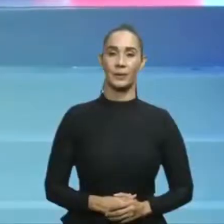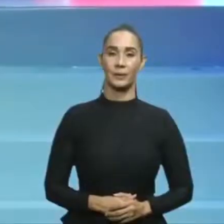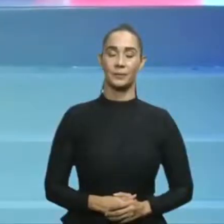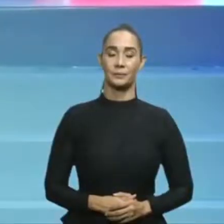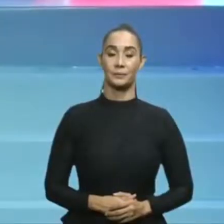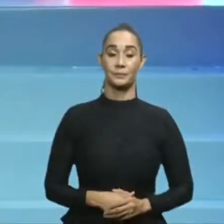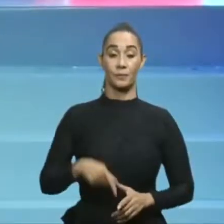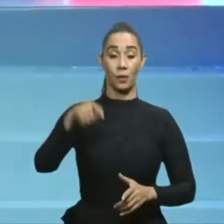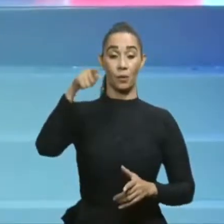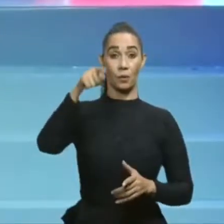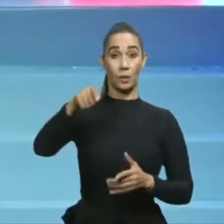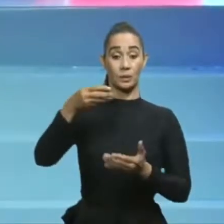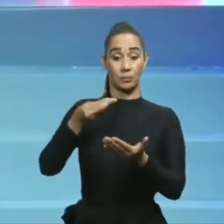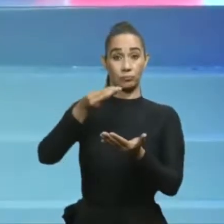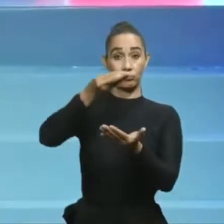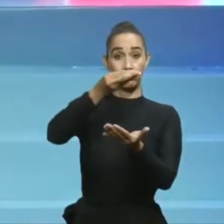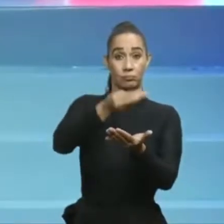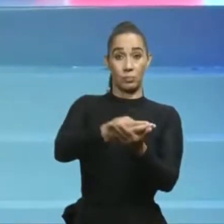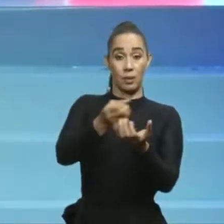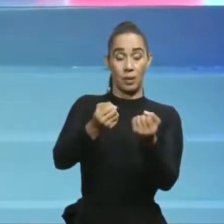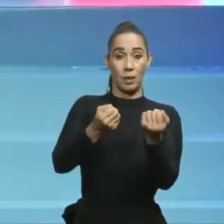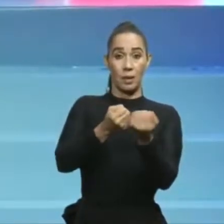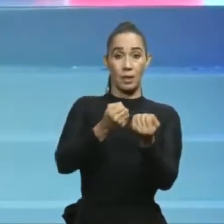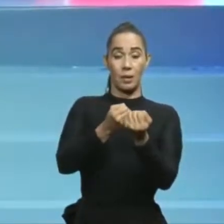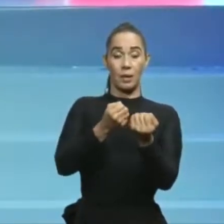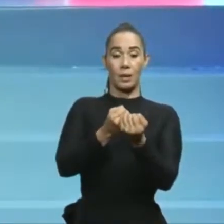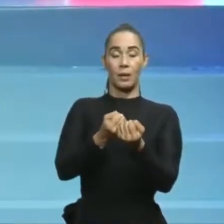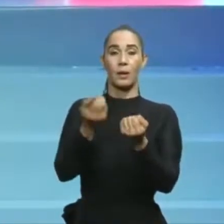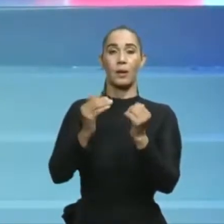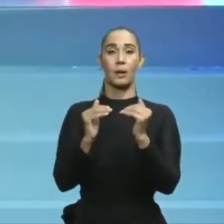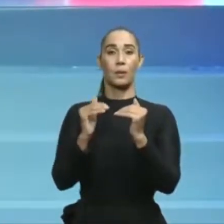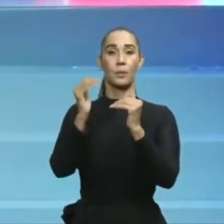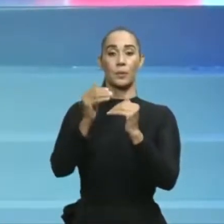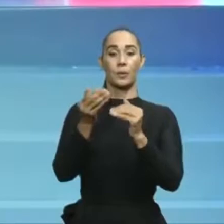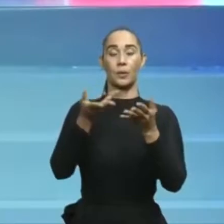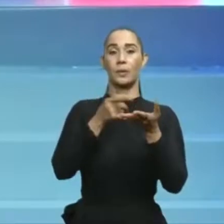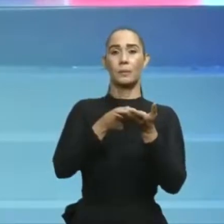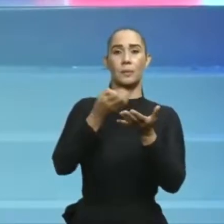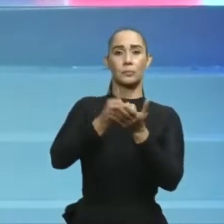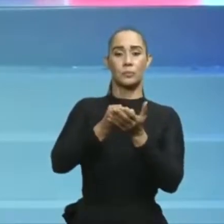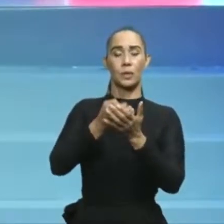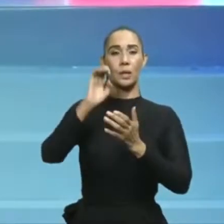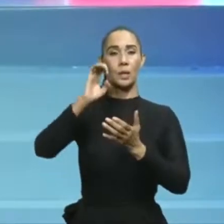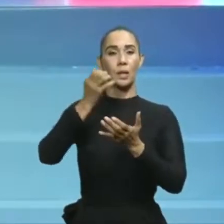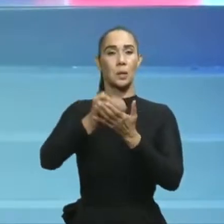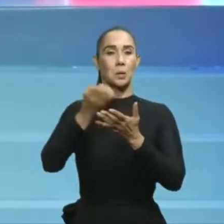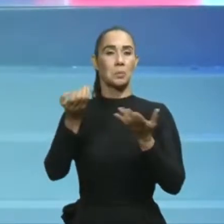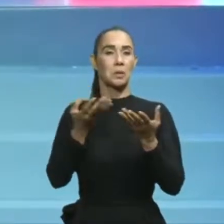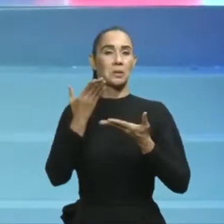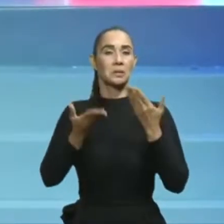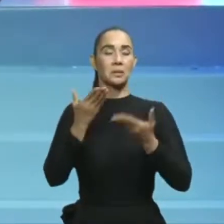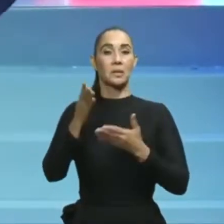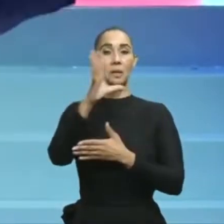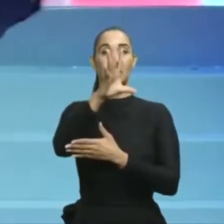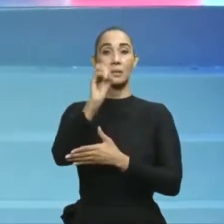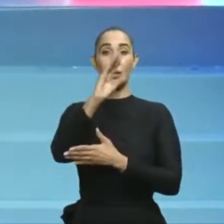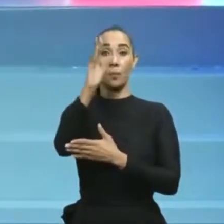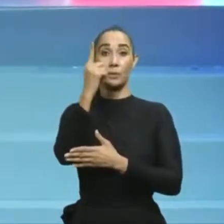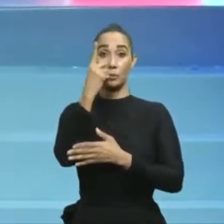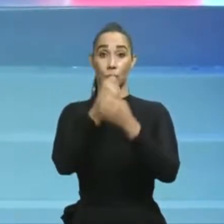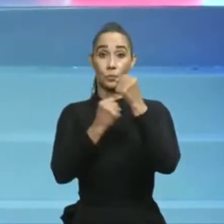con estas inversiones cubriremos el aumento de la demanda por el crecimiento de la economía de alrededor del 5%